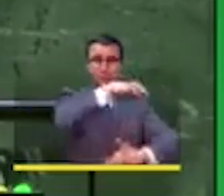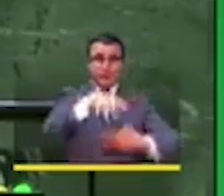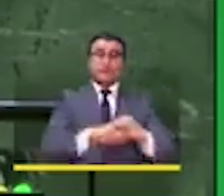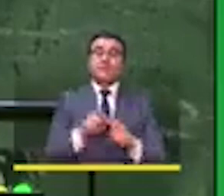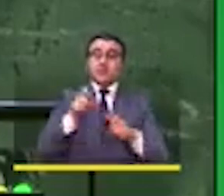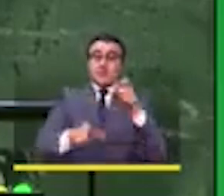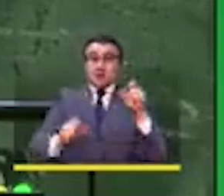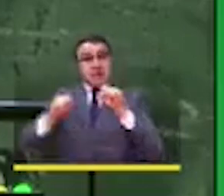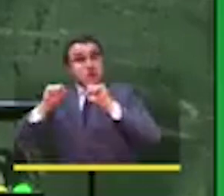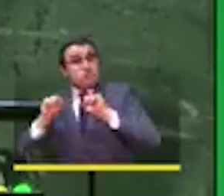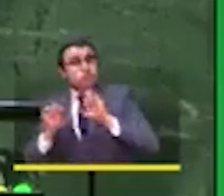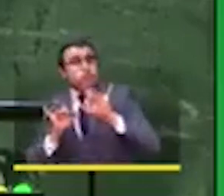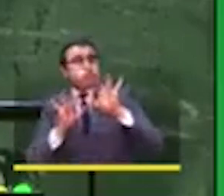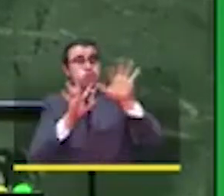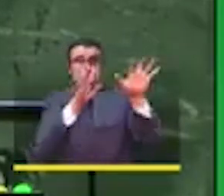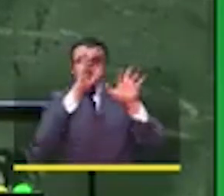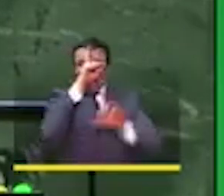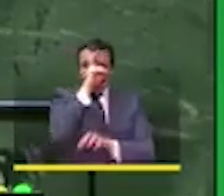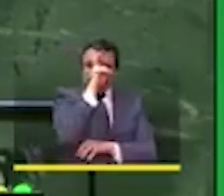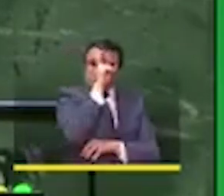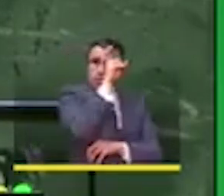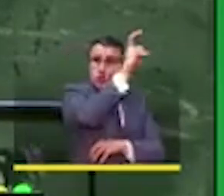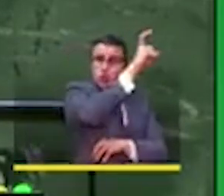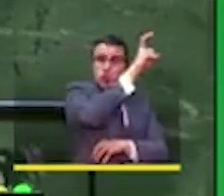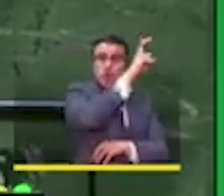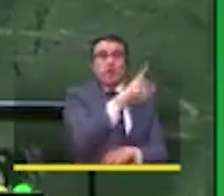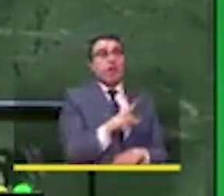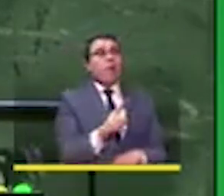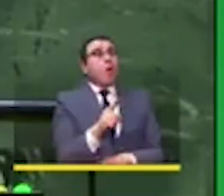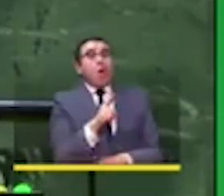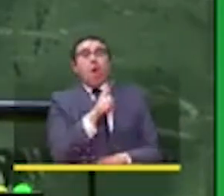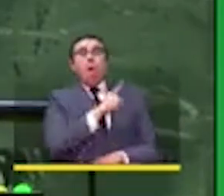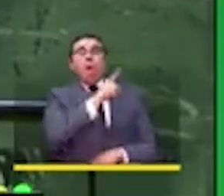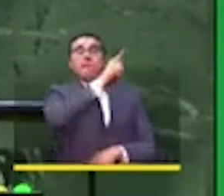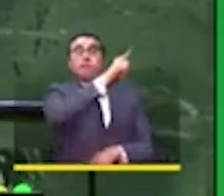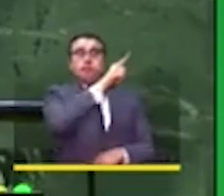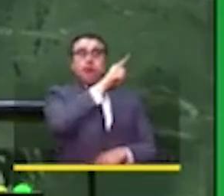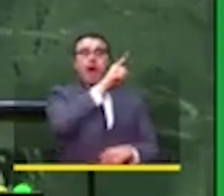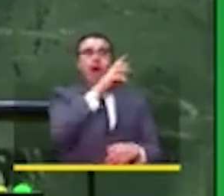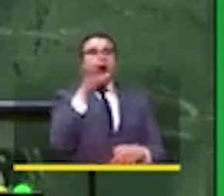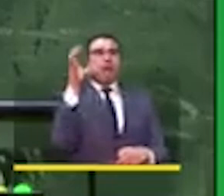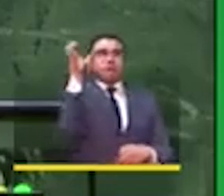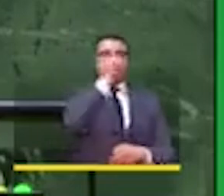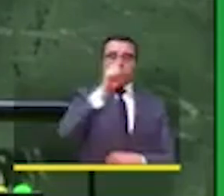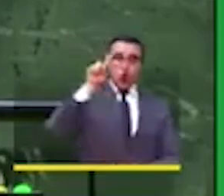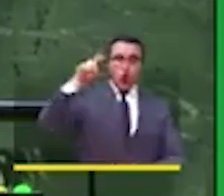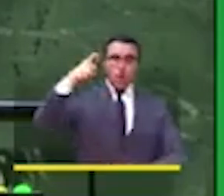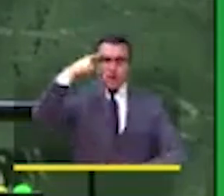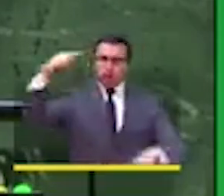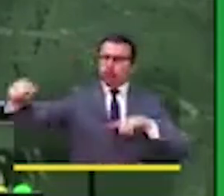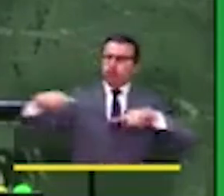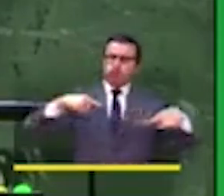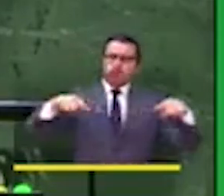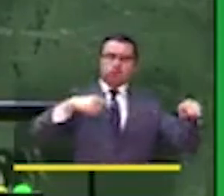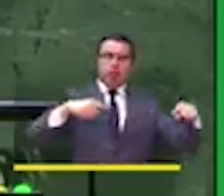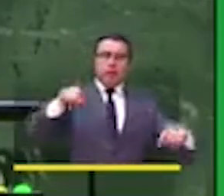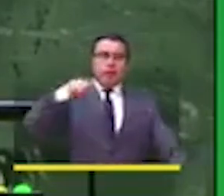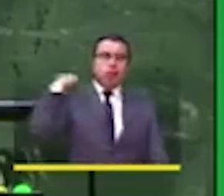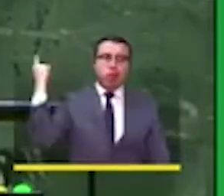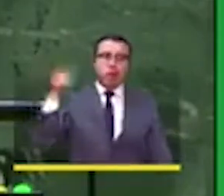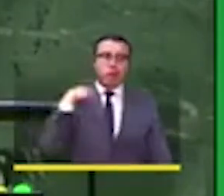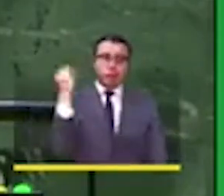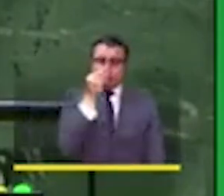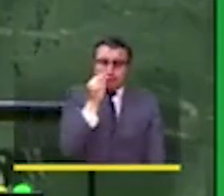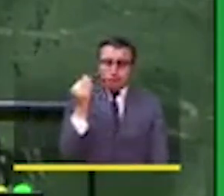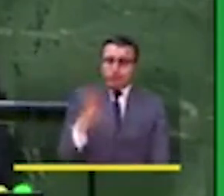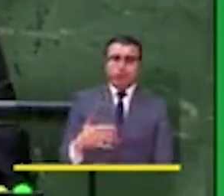norte mide con exactitud la dimensión del fracaso de los gobiernos. Este año